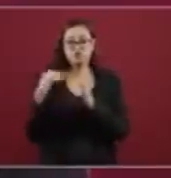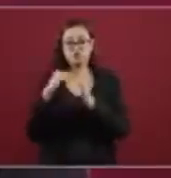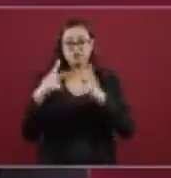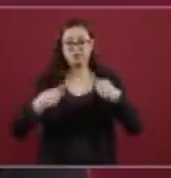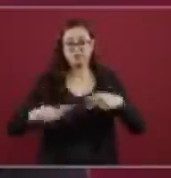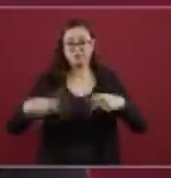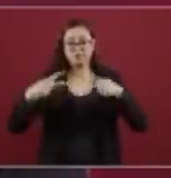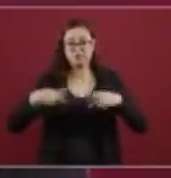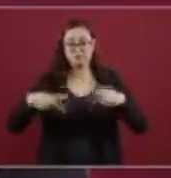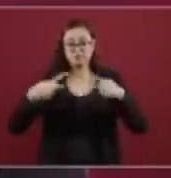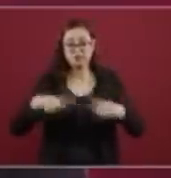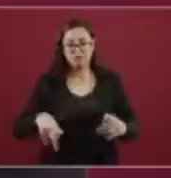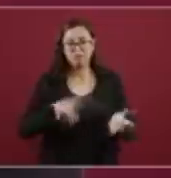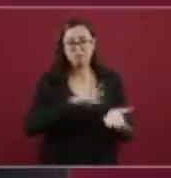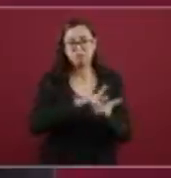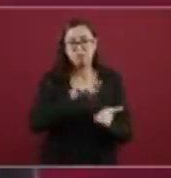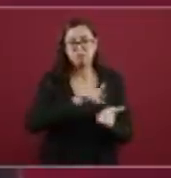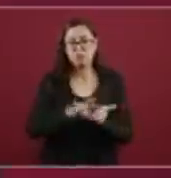personas,